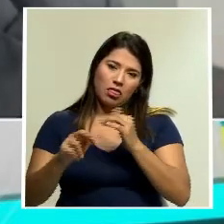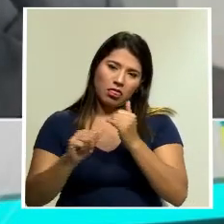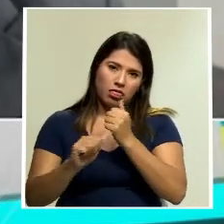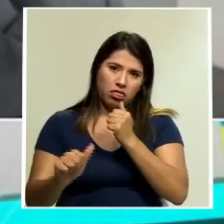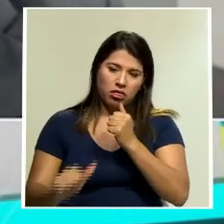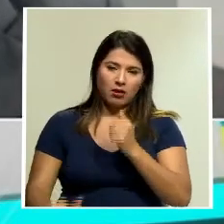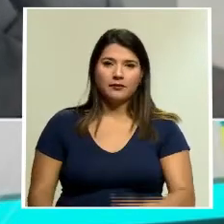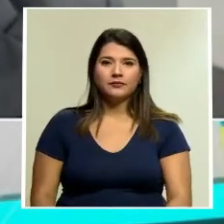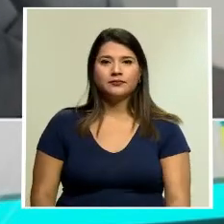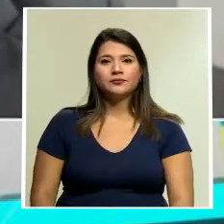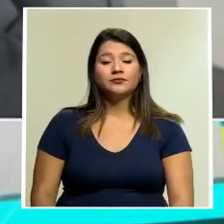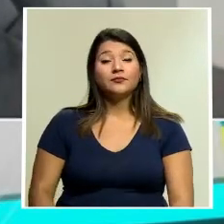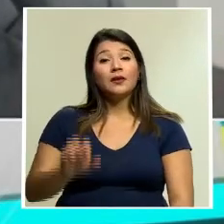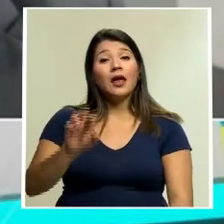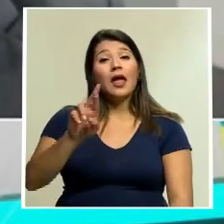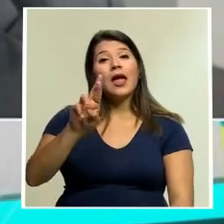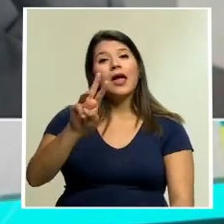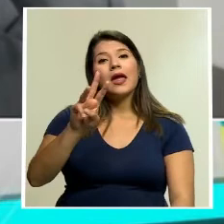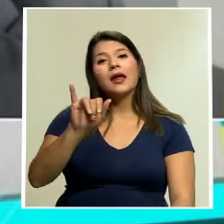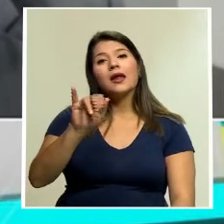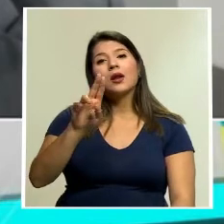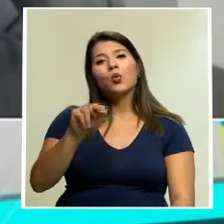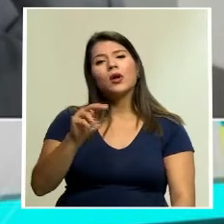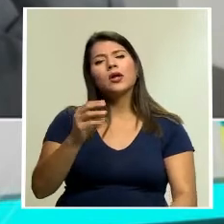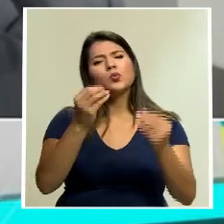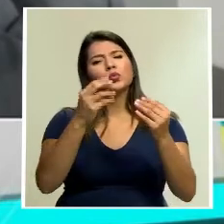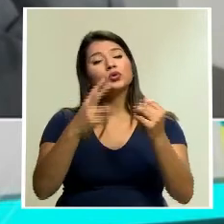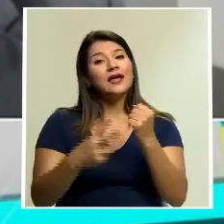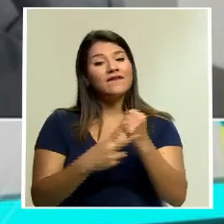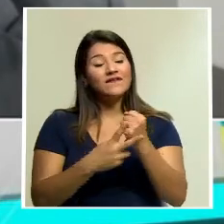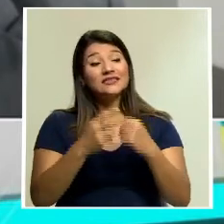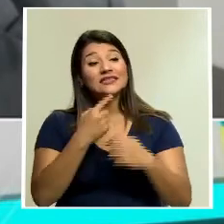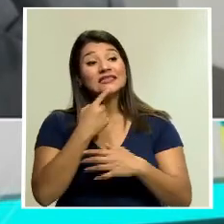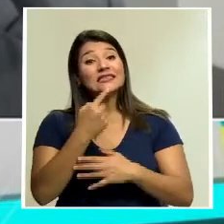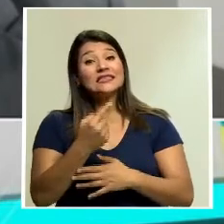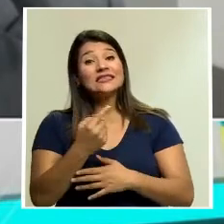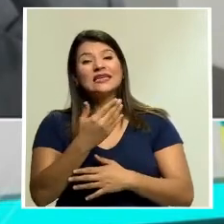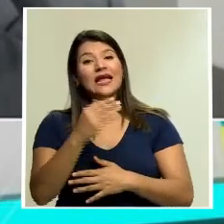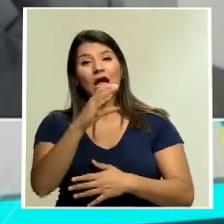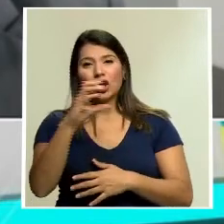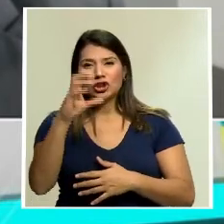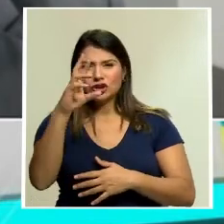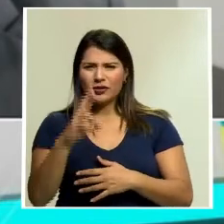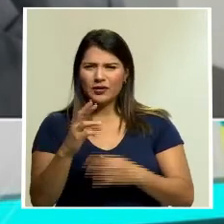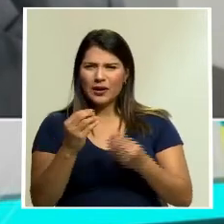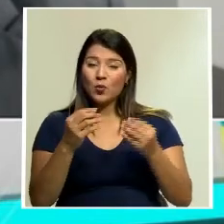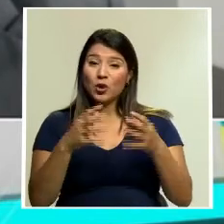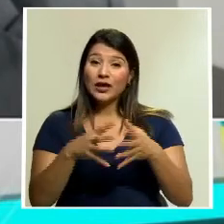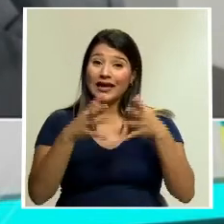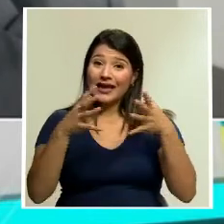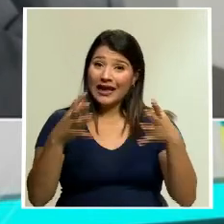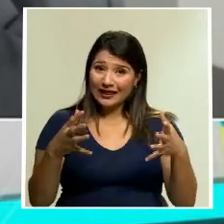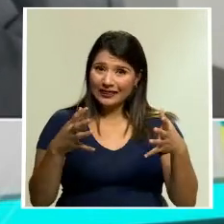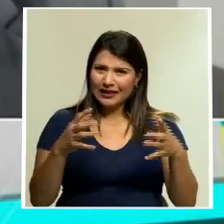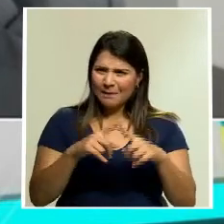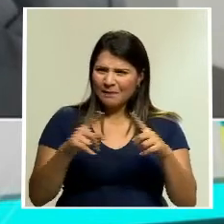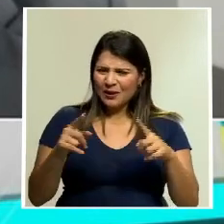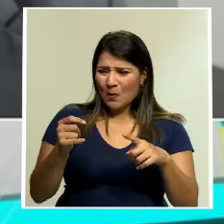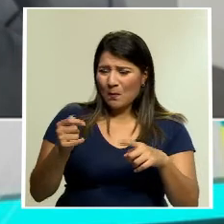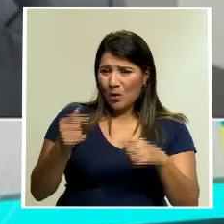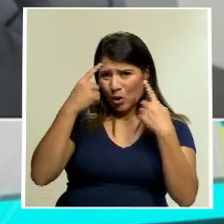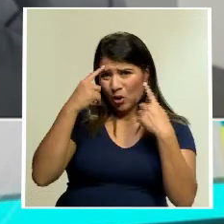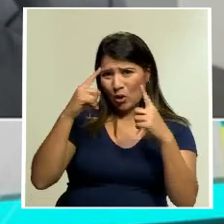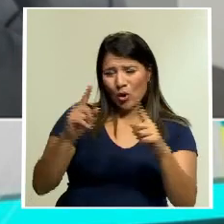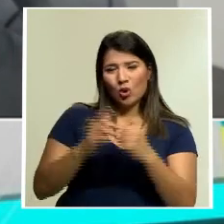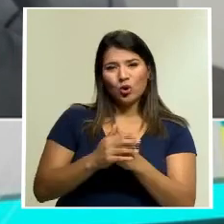usted considere. Don Erwin, muchas veces se afirma que el Estado costarricense es demasiado grande y poco efectivo.